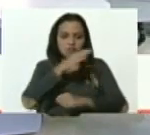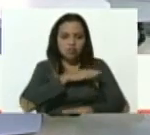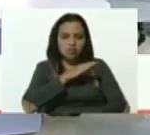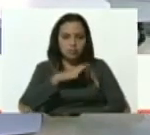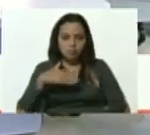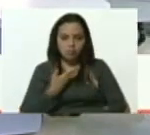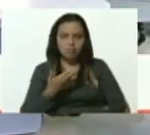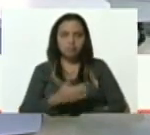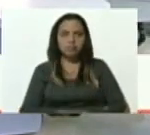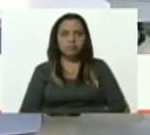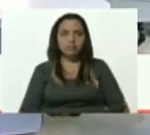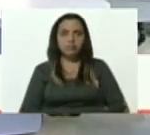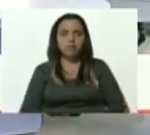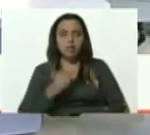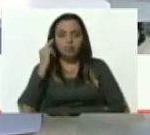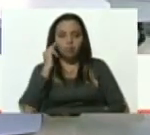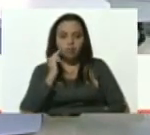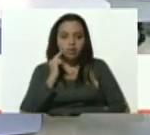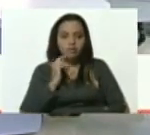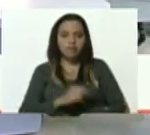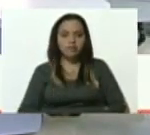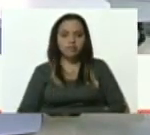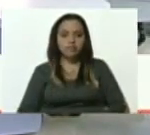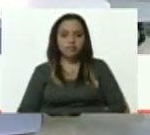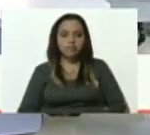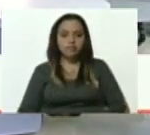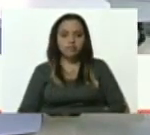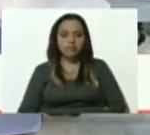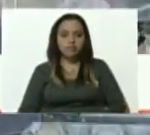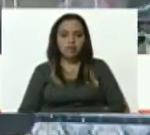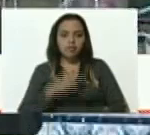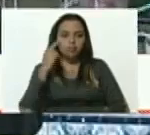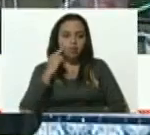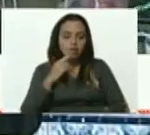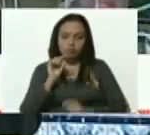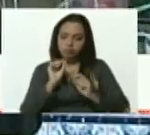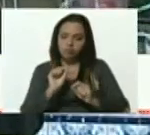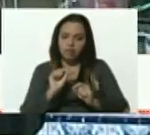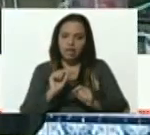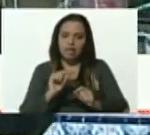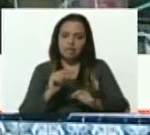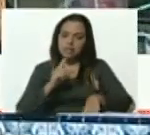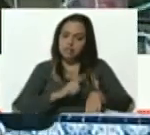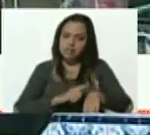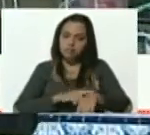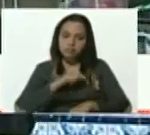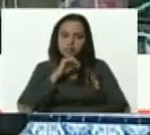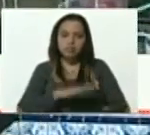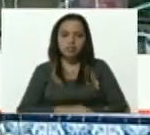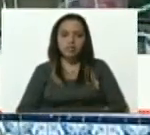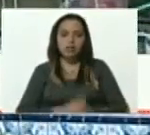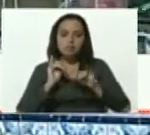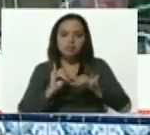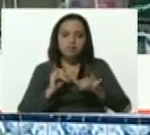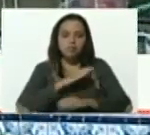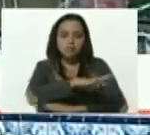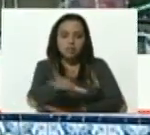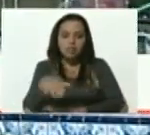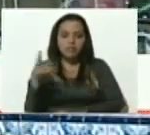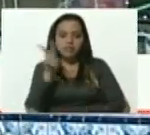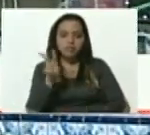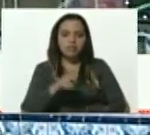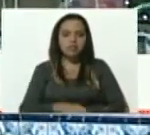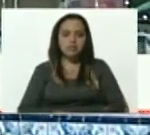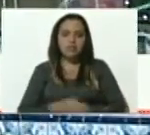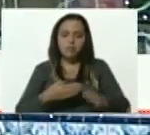posible. Bolívar, Bolívar, Bolívar nos marca el tiempo histórico. Y en el mismo llano venezolano, vámonos acá un